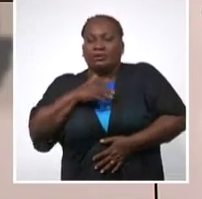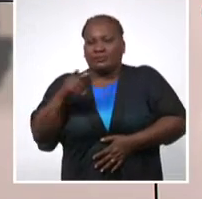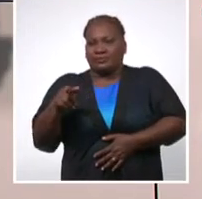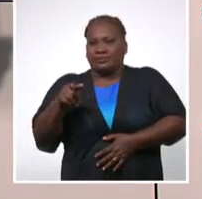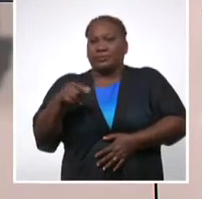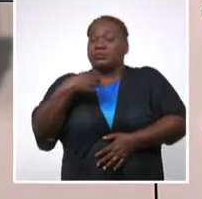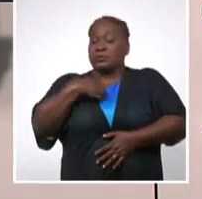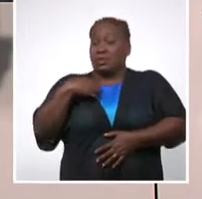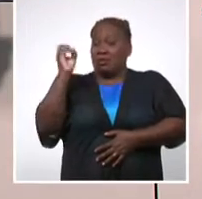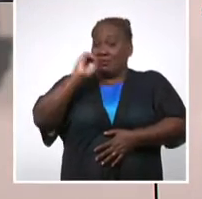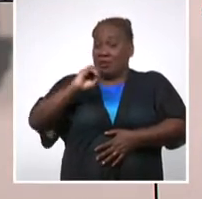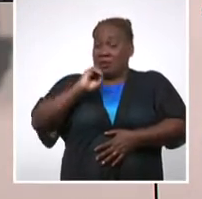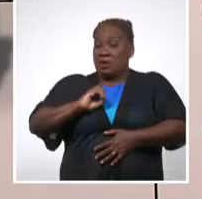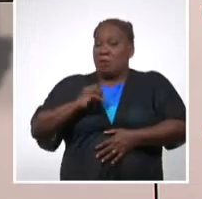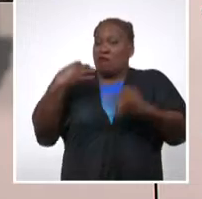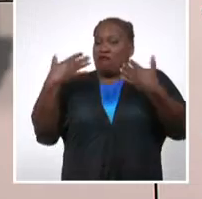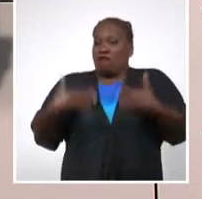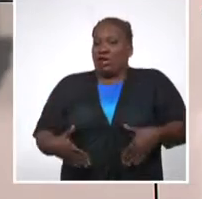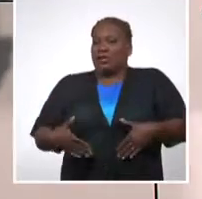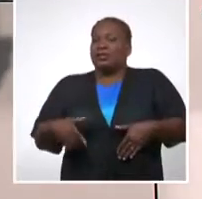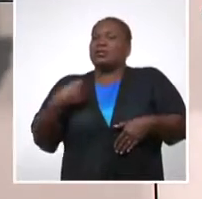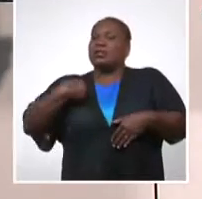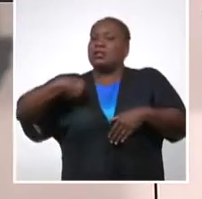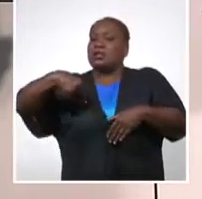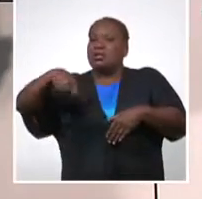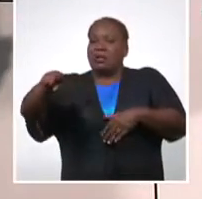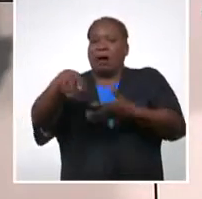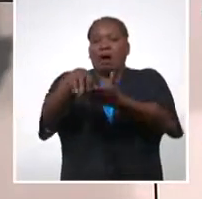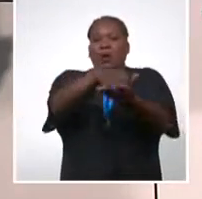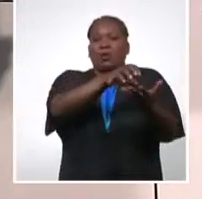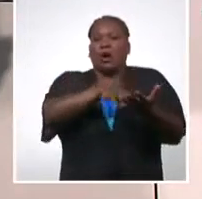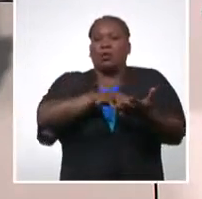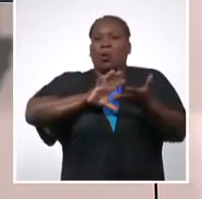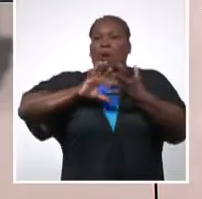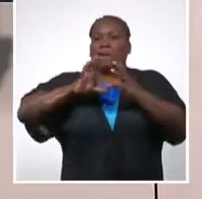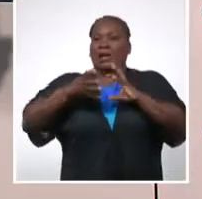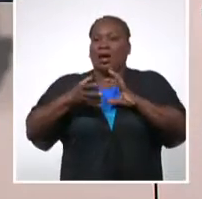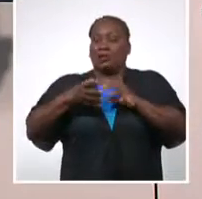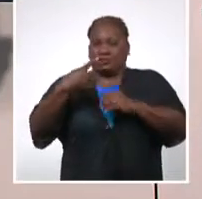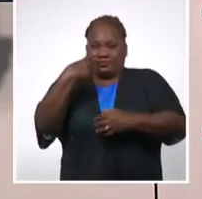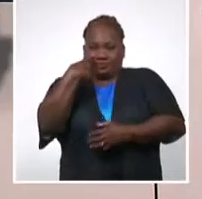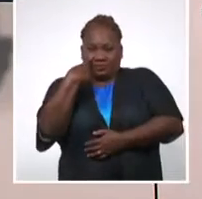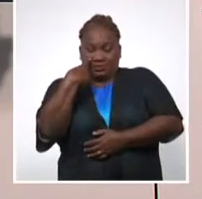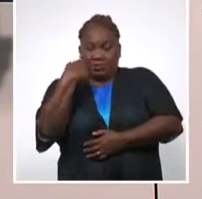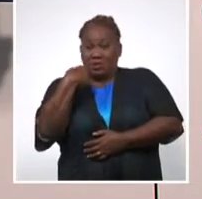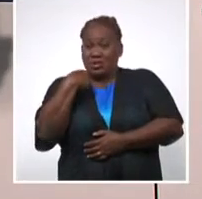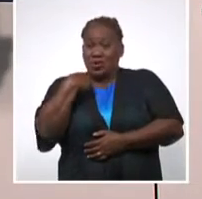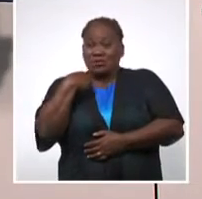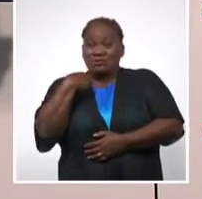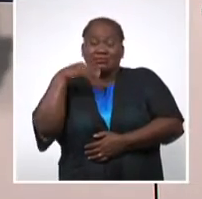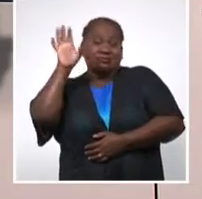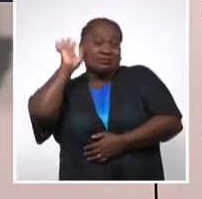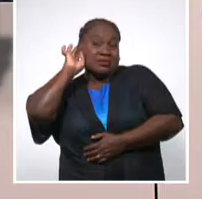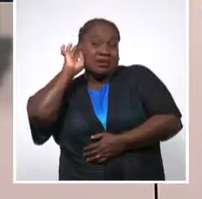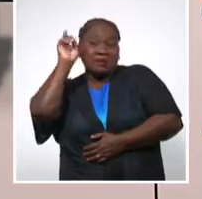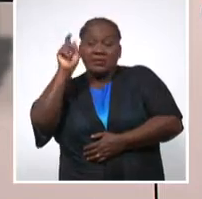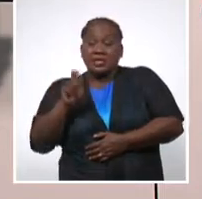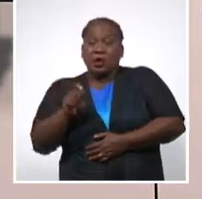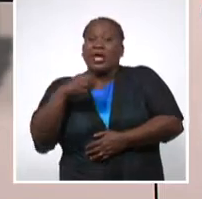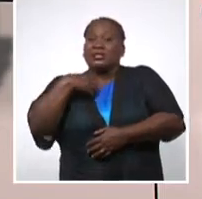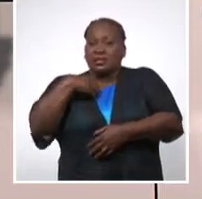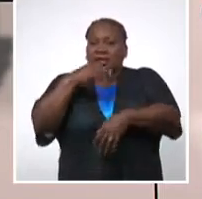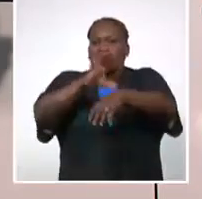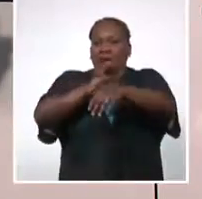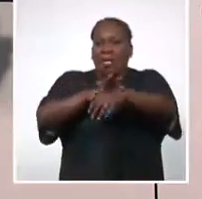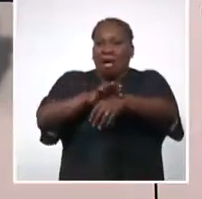tienen organismos fuertes y van a entornos mucho más complejos. Miren, he conocido de personas que no han contagiado